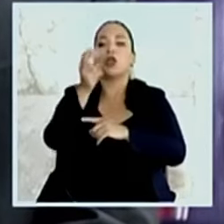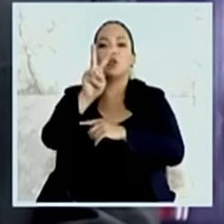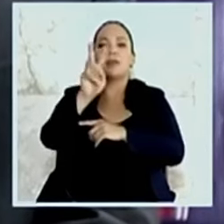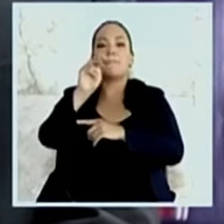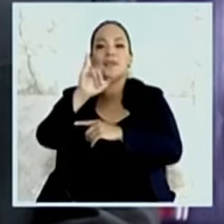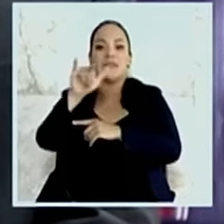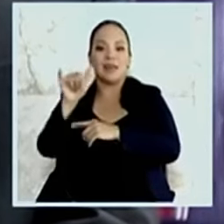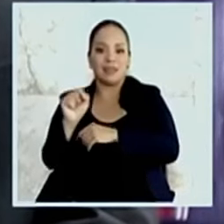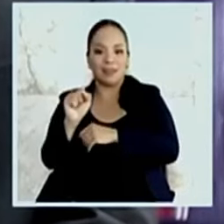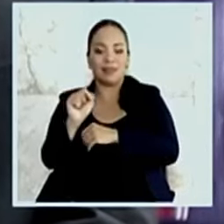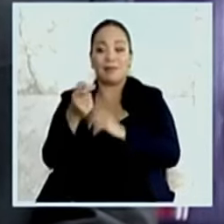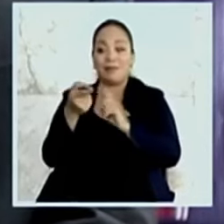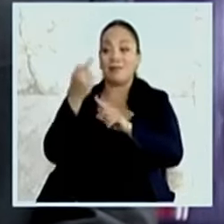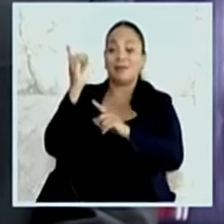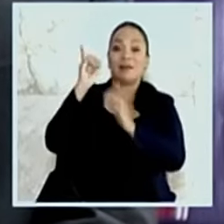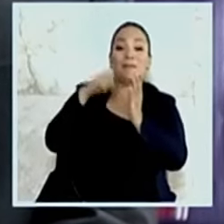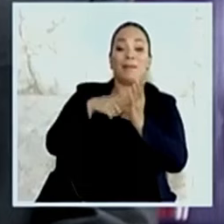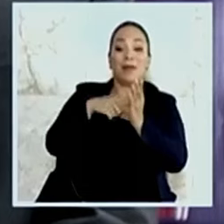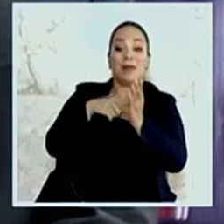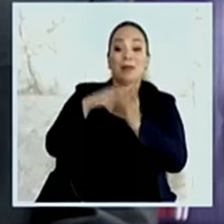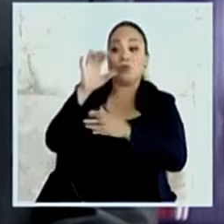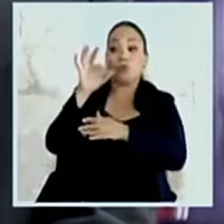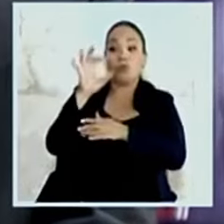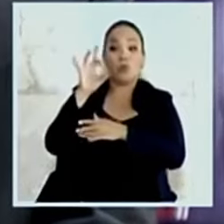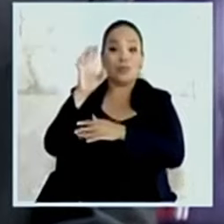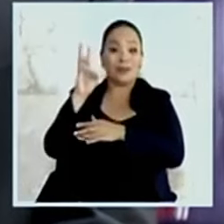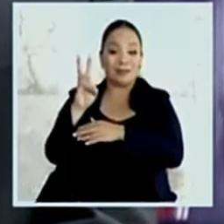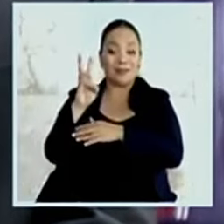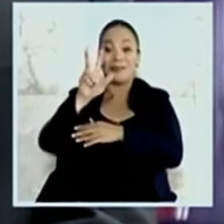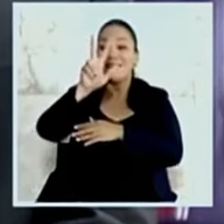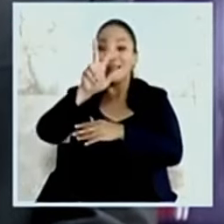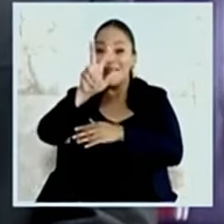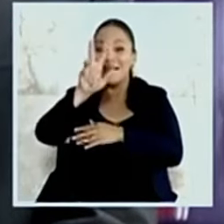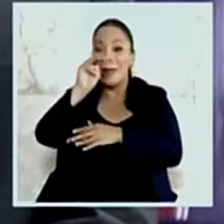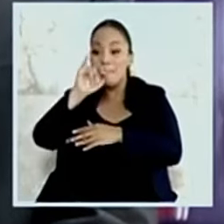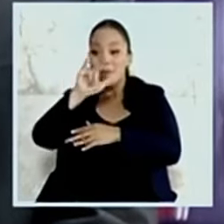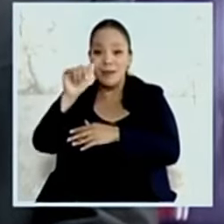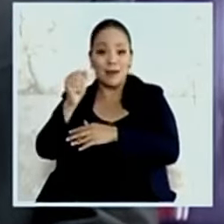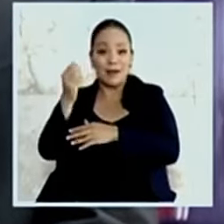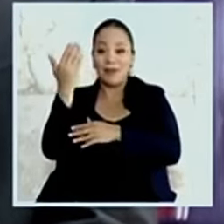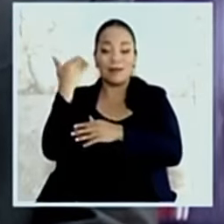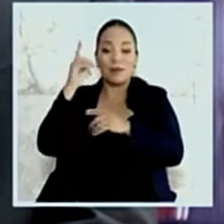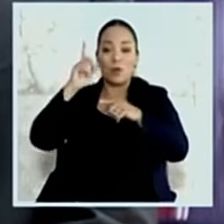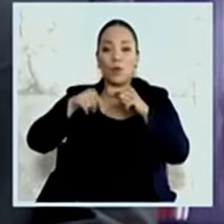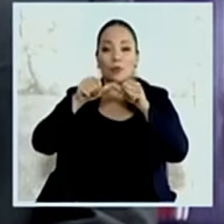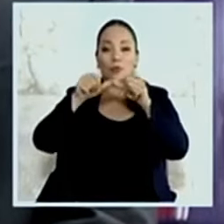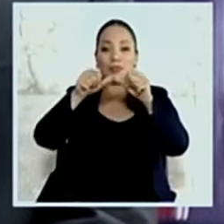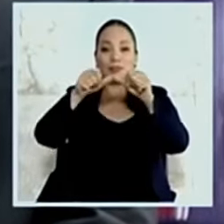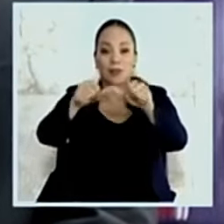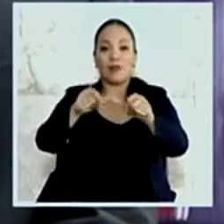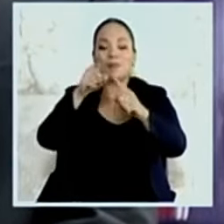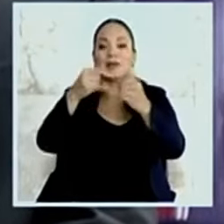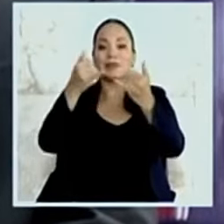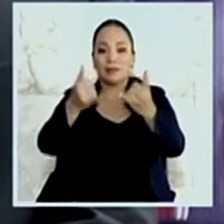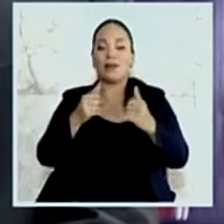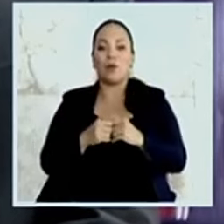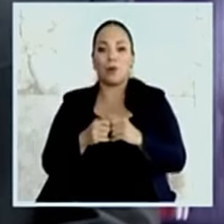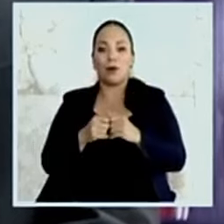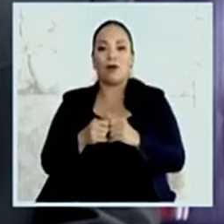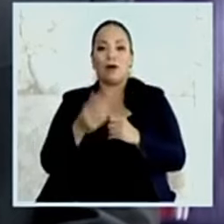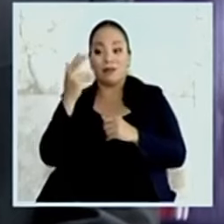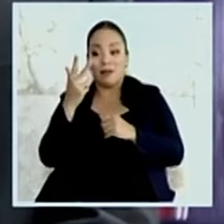artesanales tenemos una nueva autonomía para poder navegar tranquilos hasta las 12 millas. Desde el año